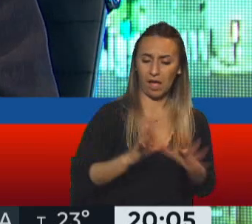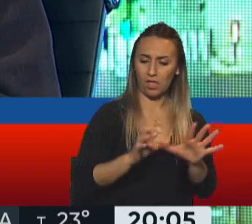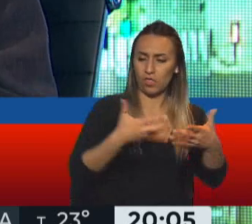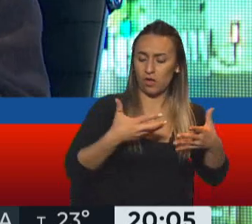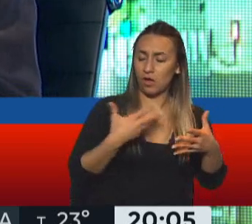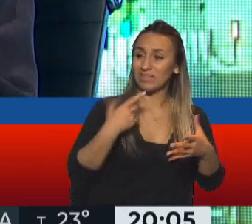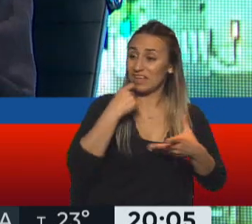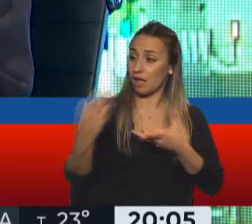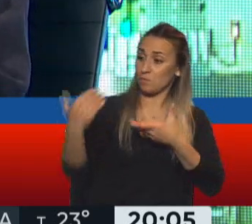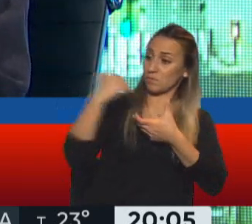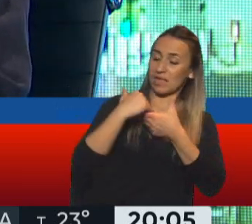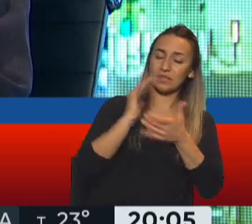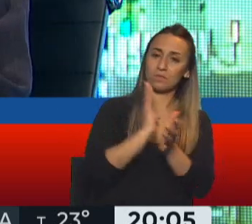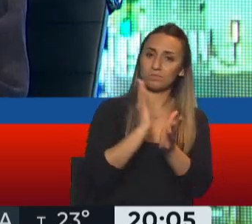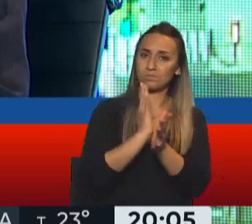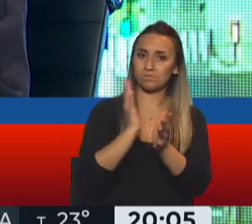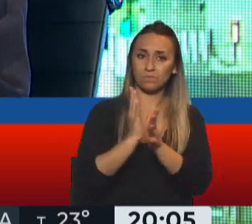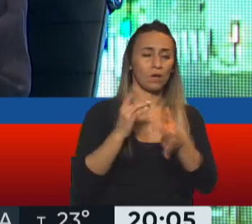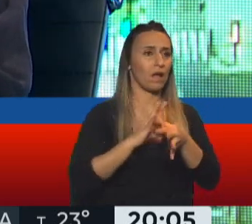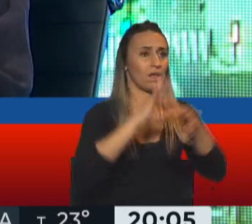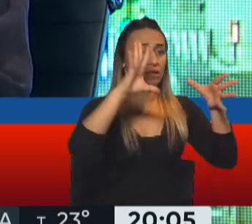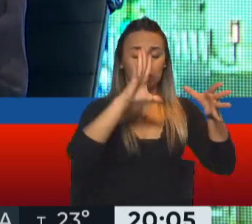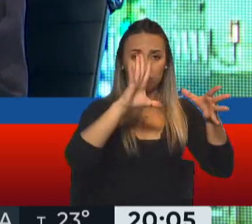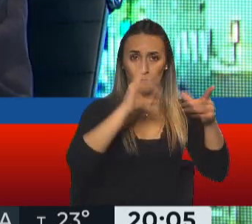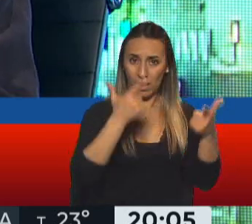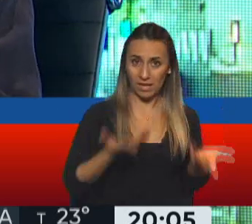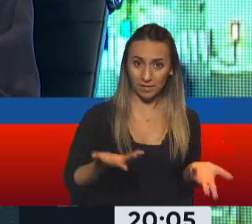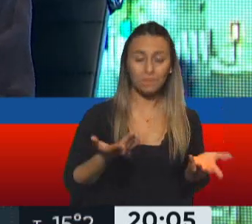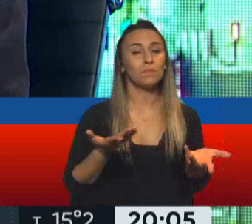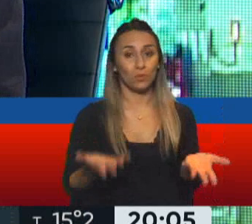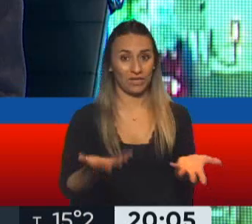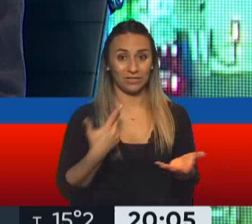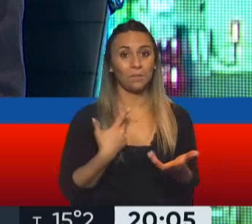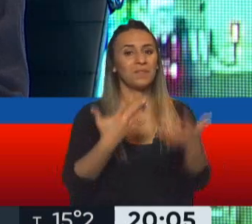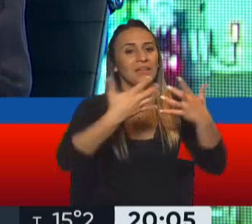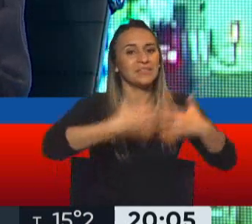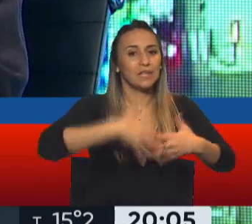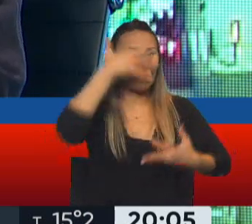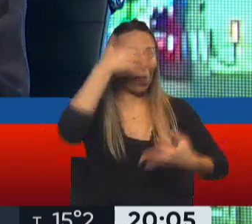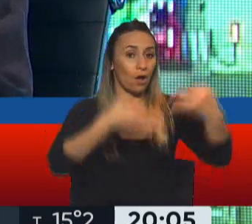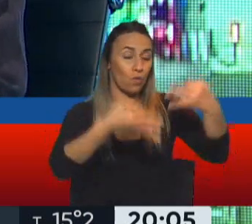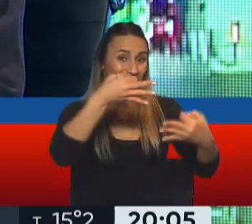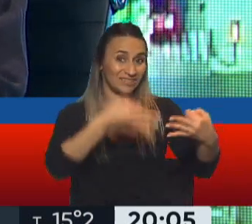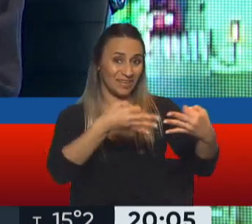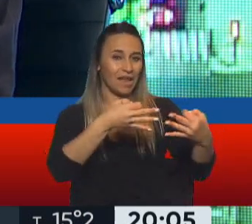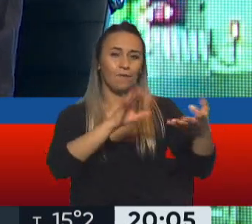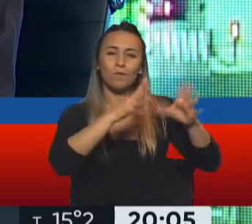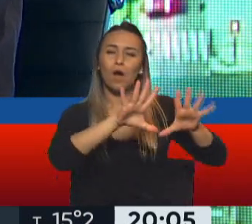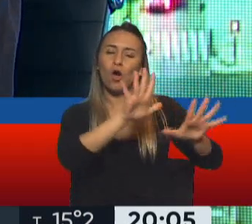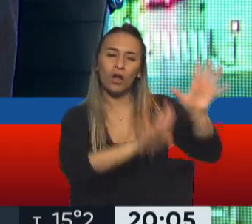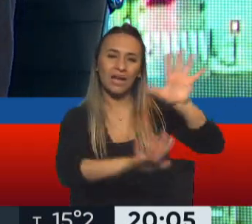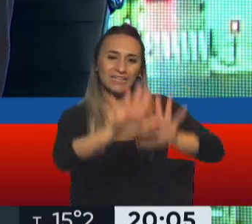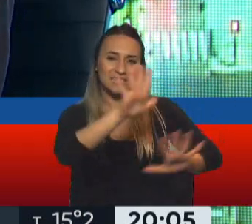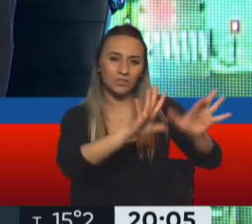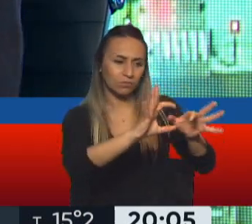sistema judicial, como está conformado, es parte de una forma, de una sedimentación del